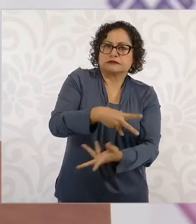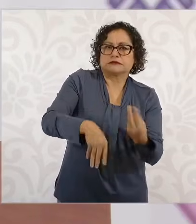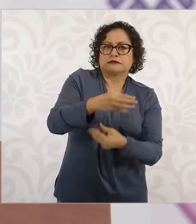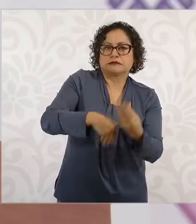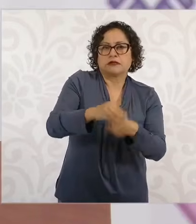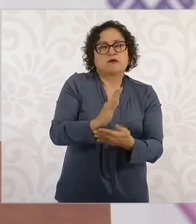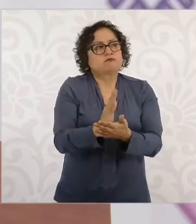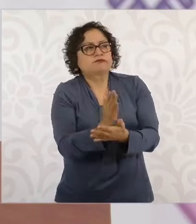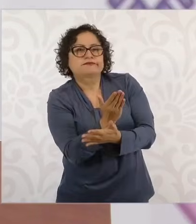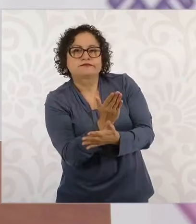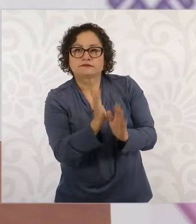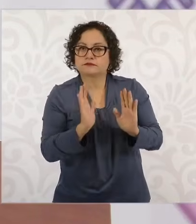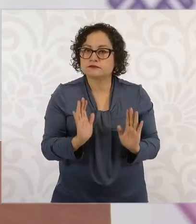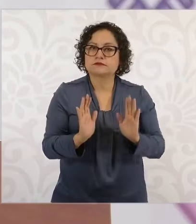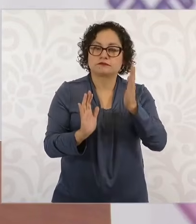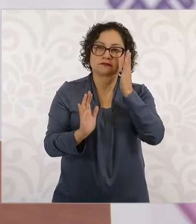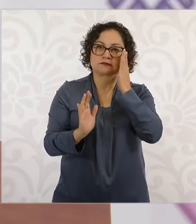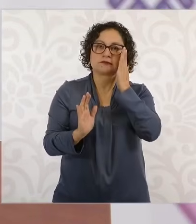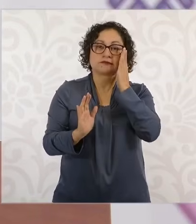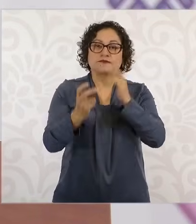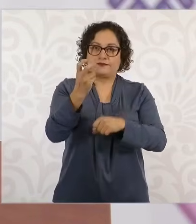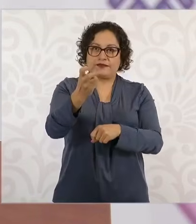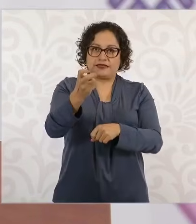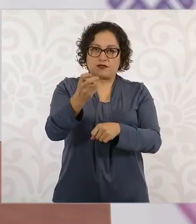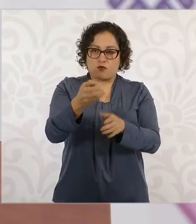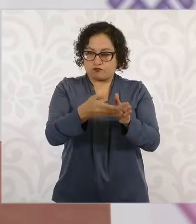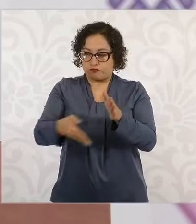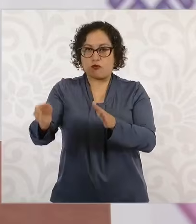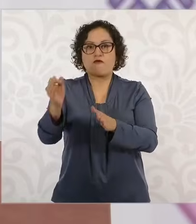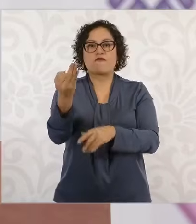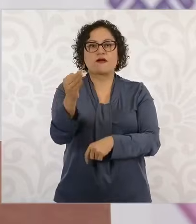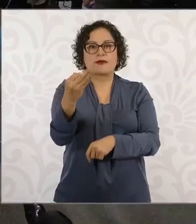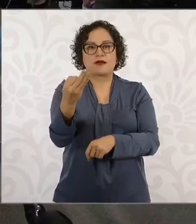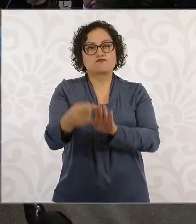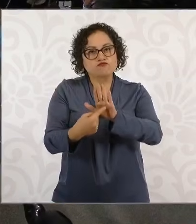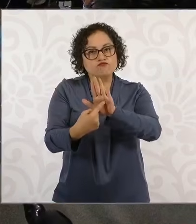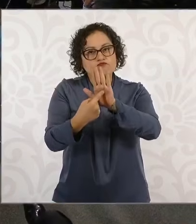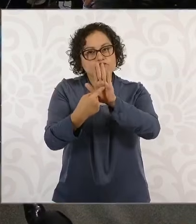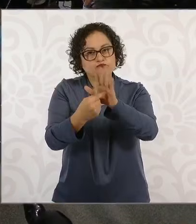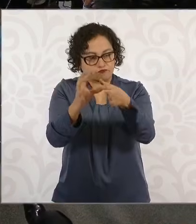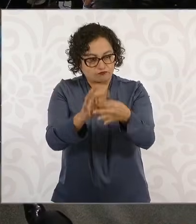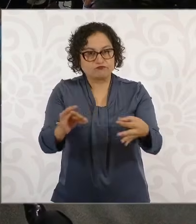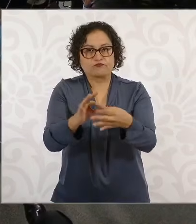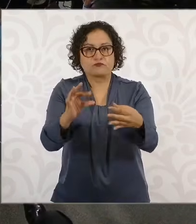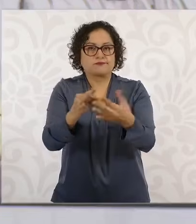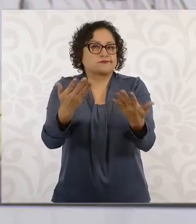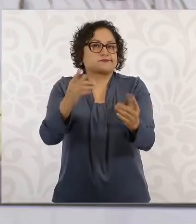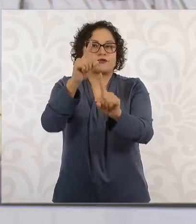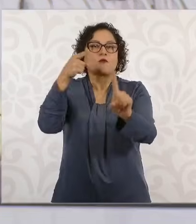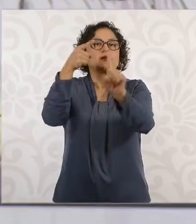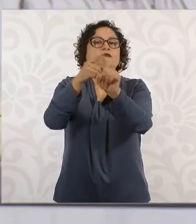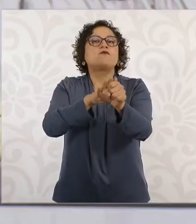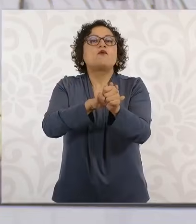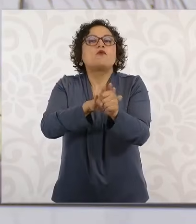y ese es parte de lo que vamos a presentar este mes, muy importante, siempre buscando una producción